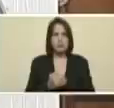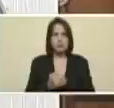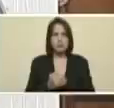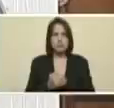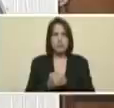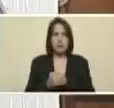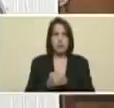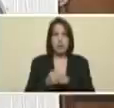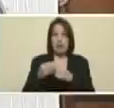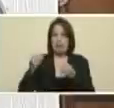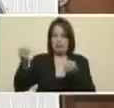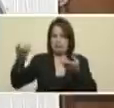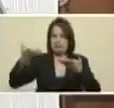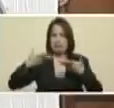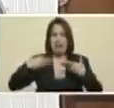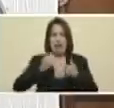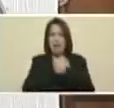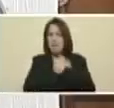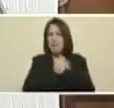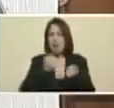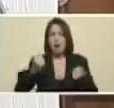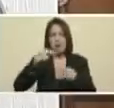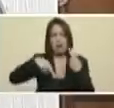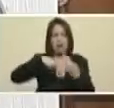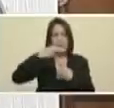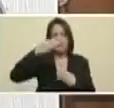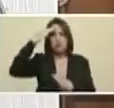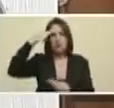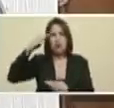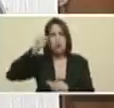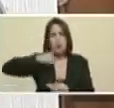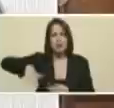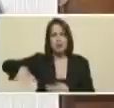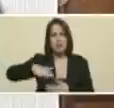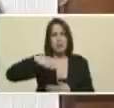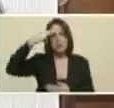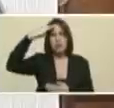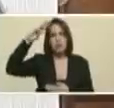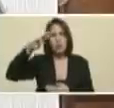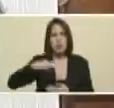recibiendo el amor del pueblo cubano, de la revolución cubana.